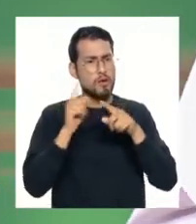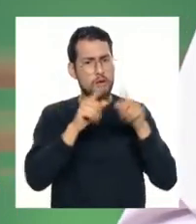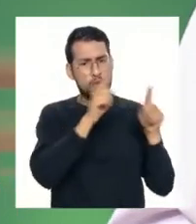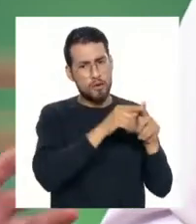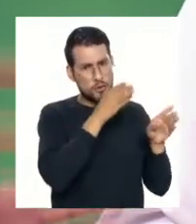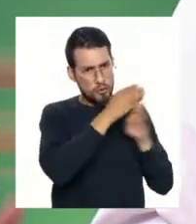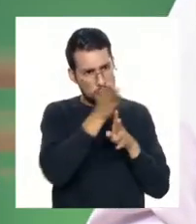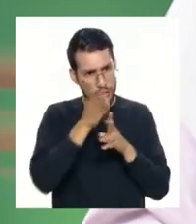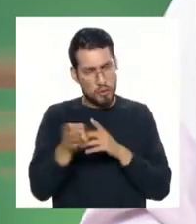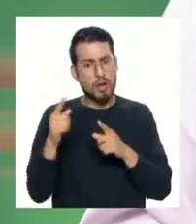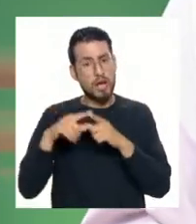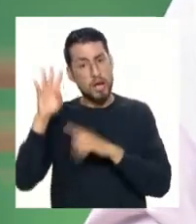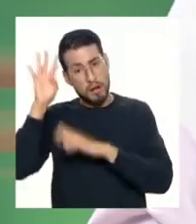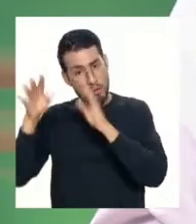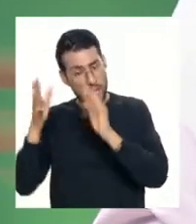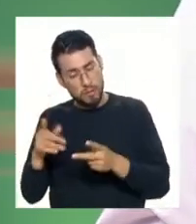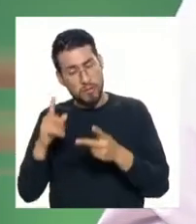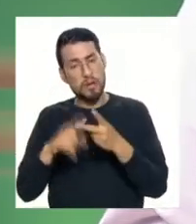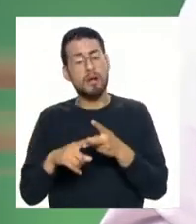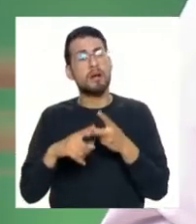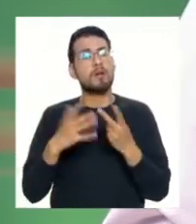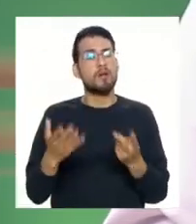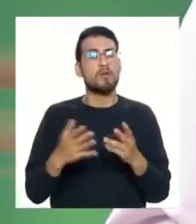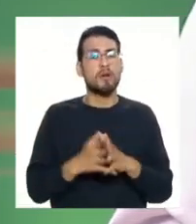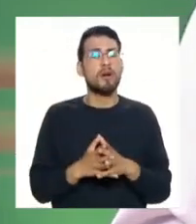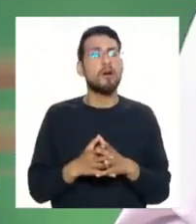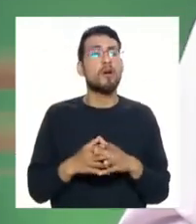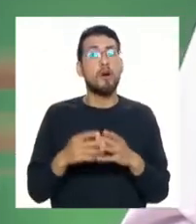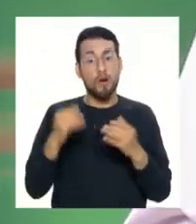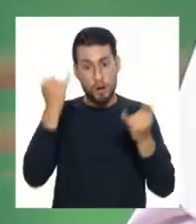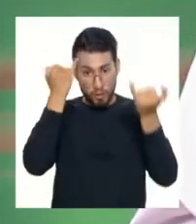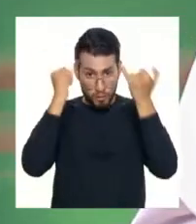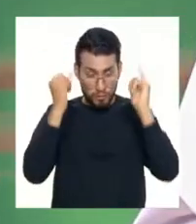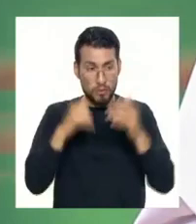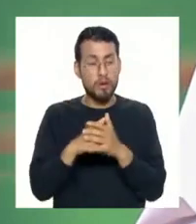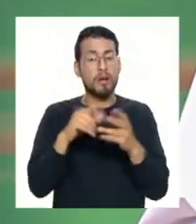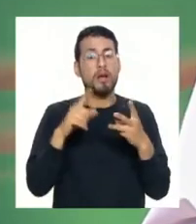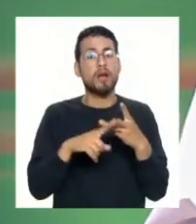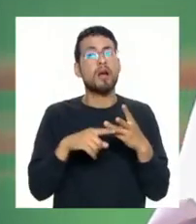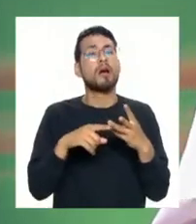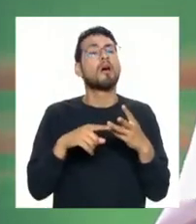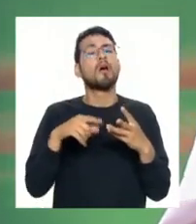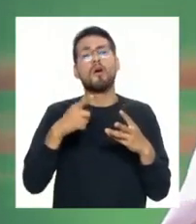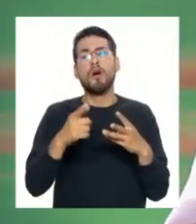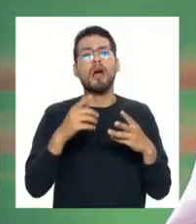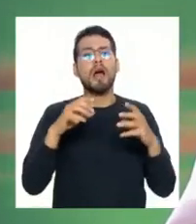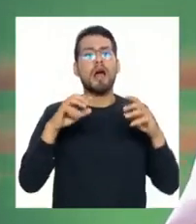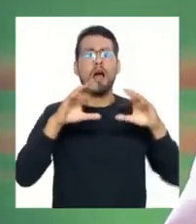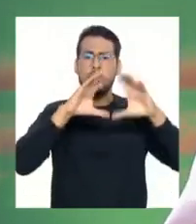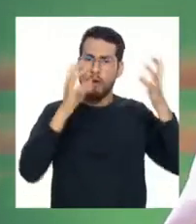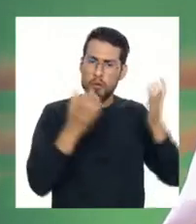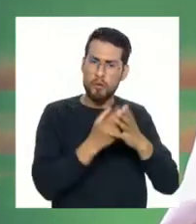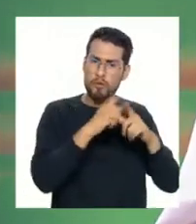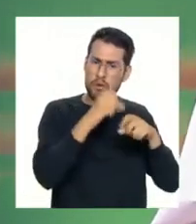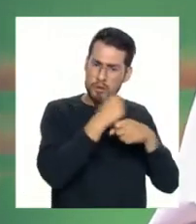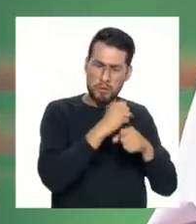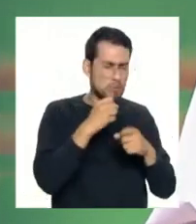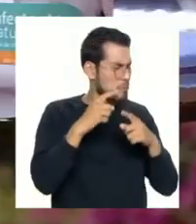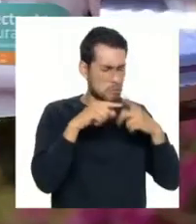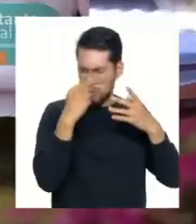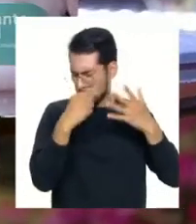diferentes categorías, para emprendedores, para innovaciones, para entidades del ecosistema de innovación, en